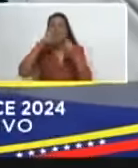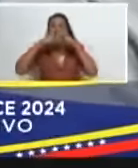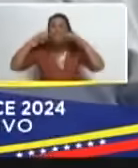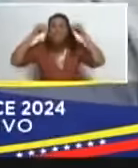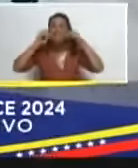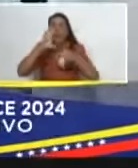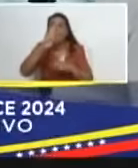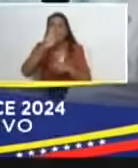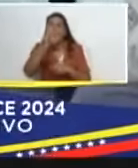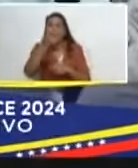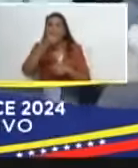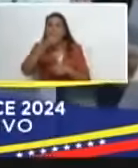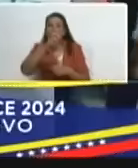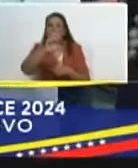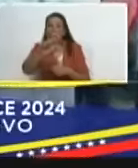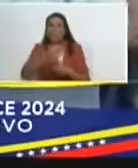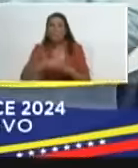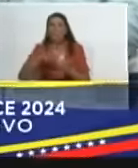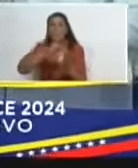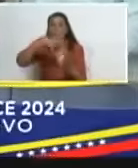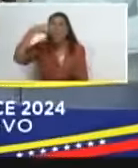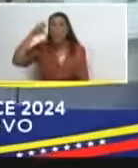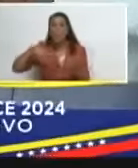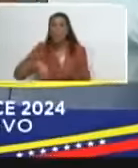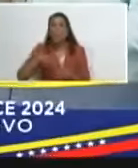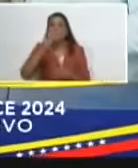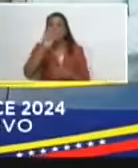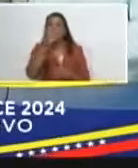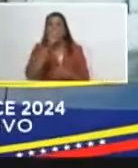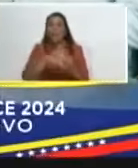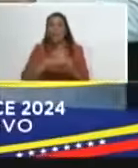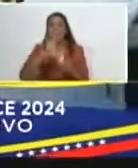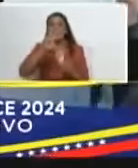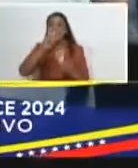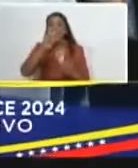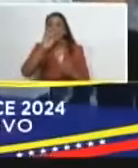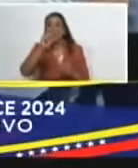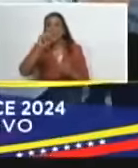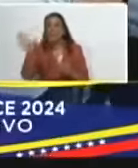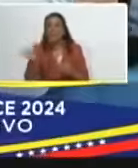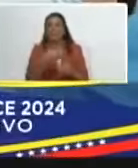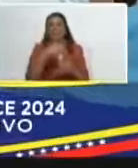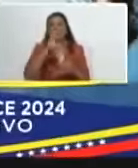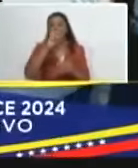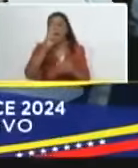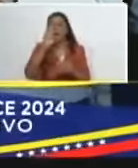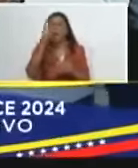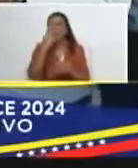raya, pulpo, pargo, salmonete, pargo rojo,